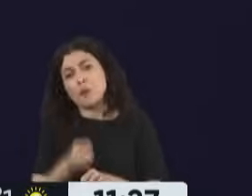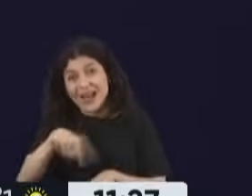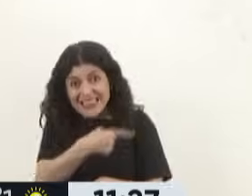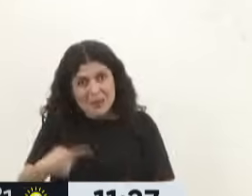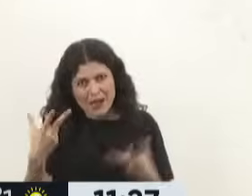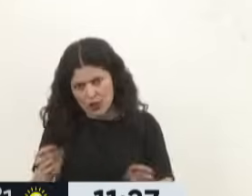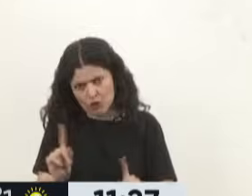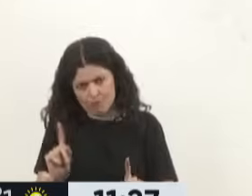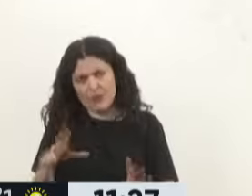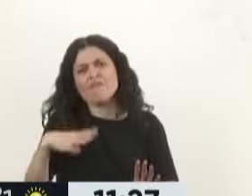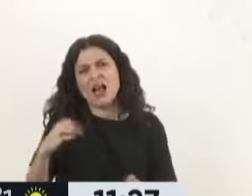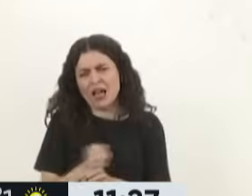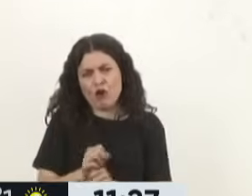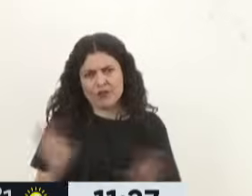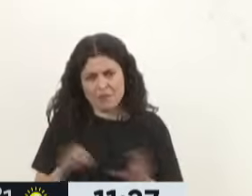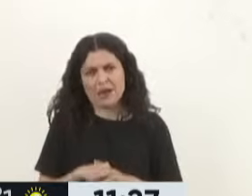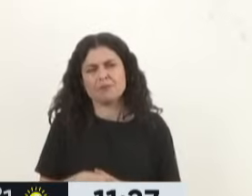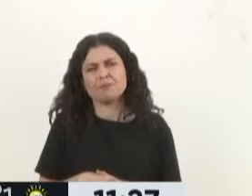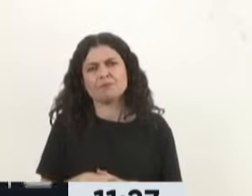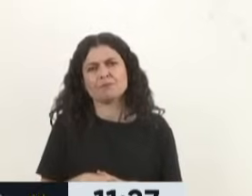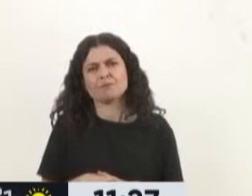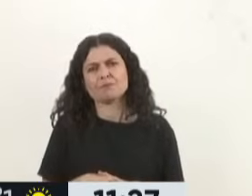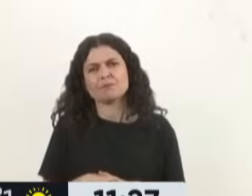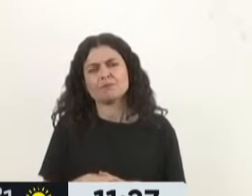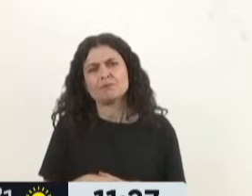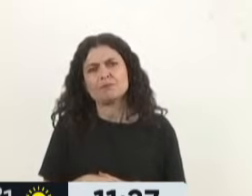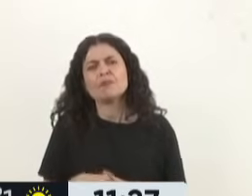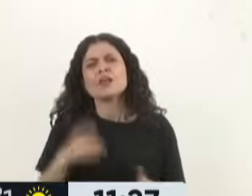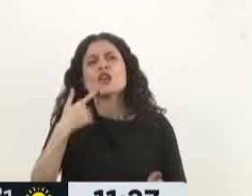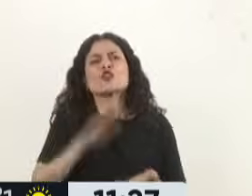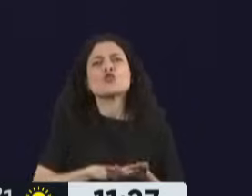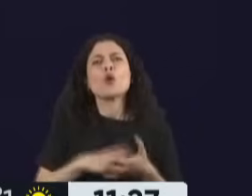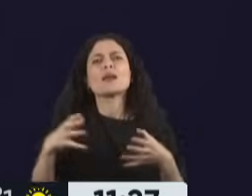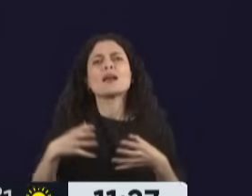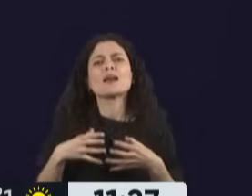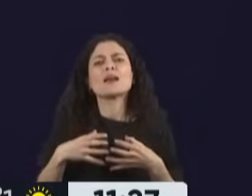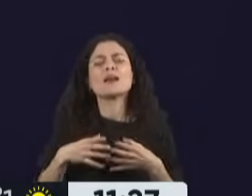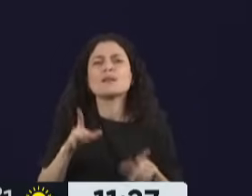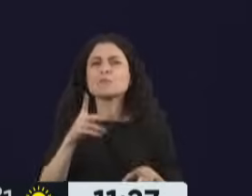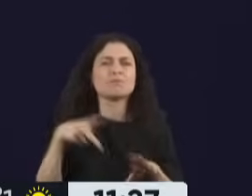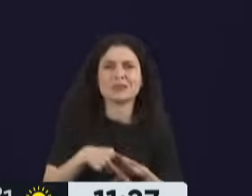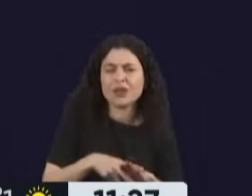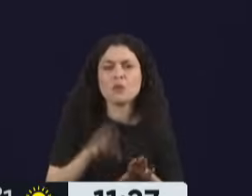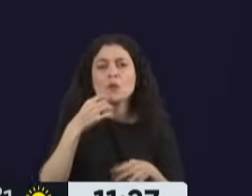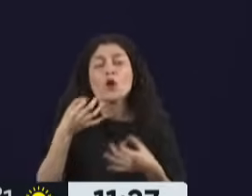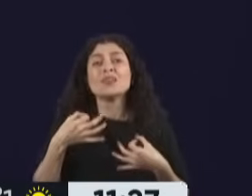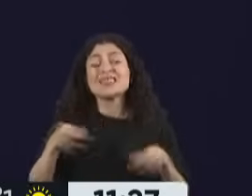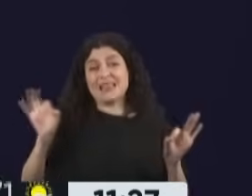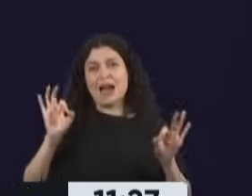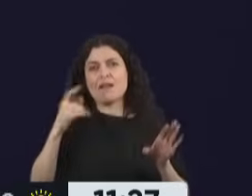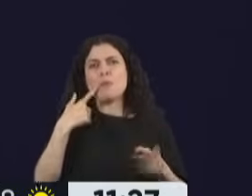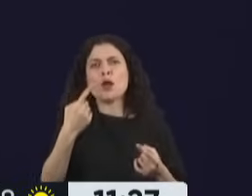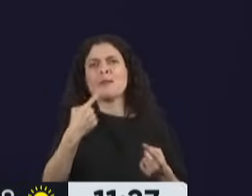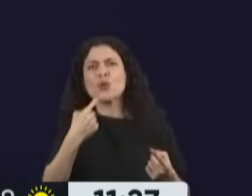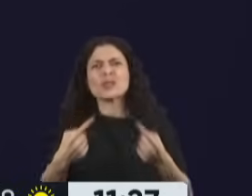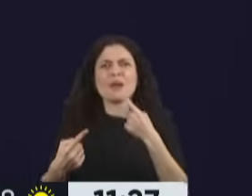Bien, le agradezco su gentileza. No, por favor, sí. En el marco de la defensa de Petovelo... Aparte me salvaste porque iba a dar más preguntas, pero como